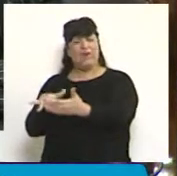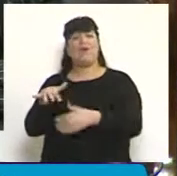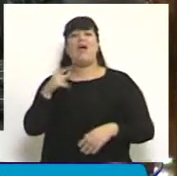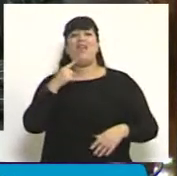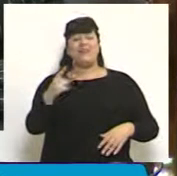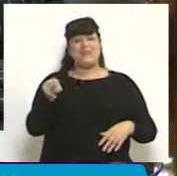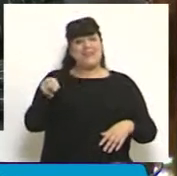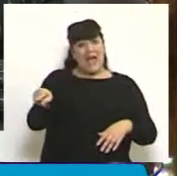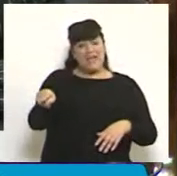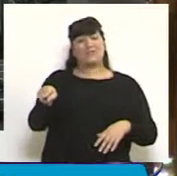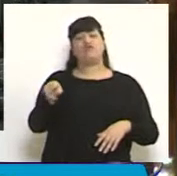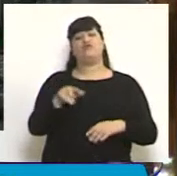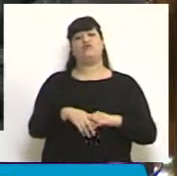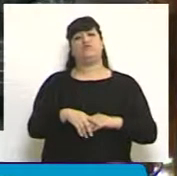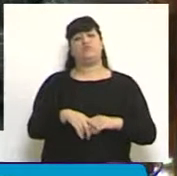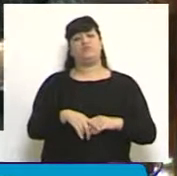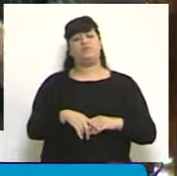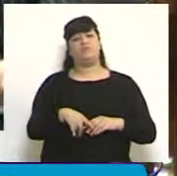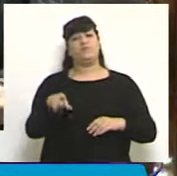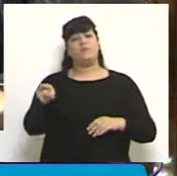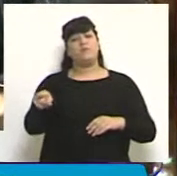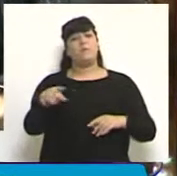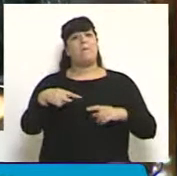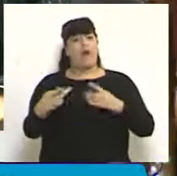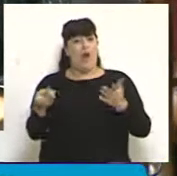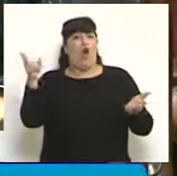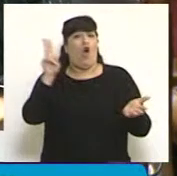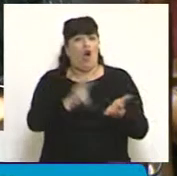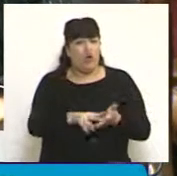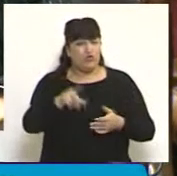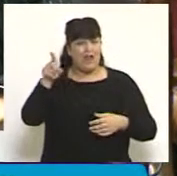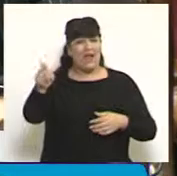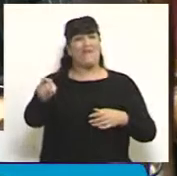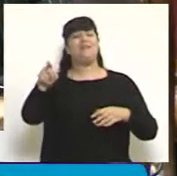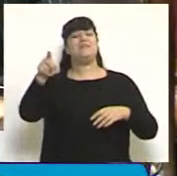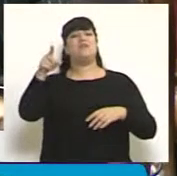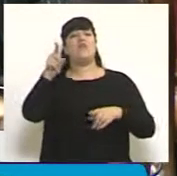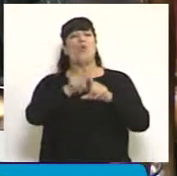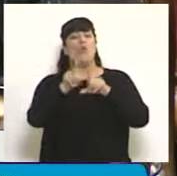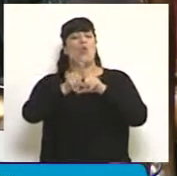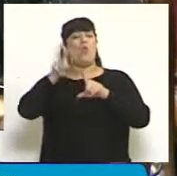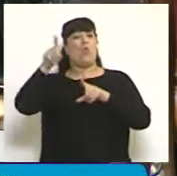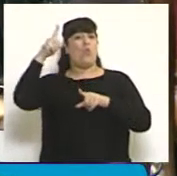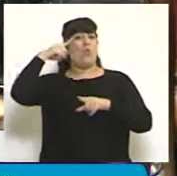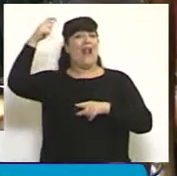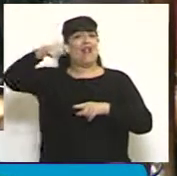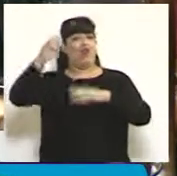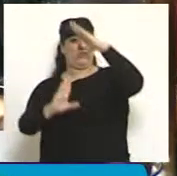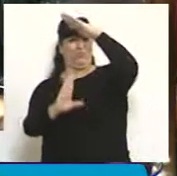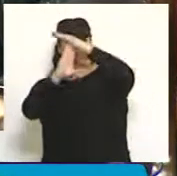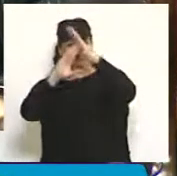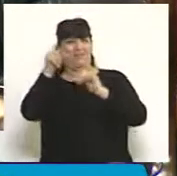ese caso y para que no se reitere la jurisprudencia de la Corte, que es la que motivó esta